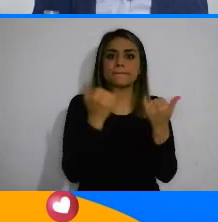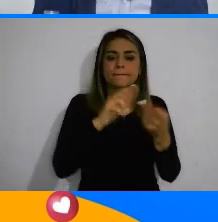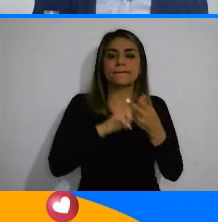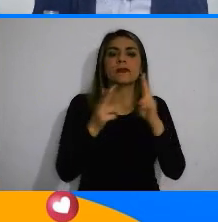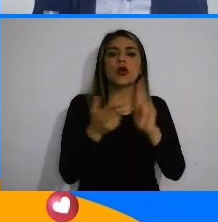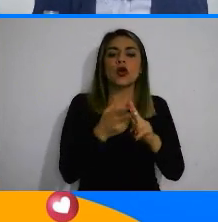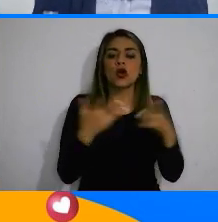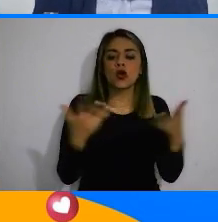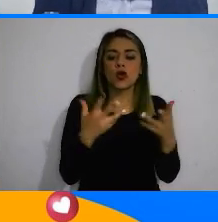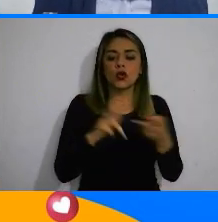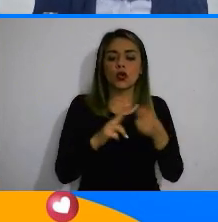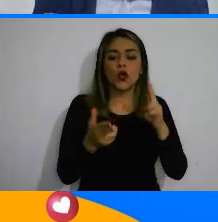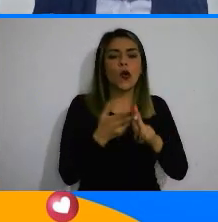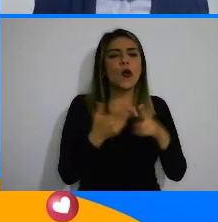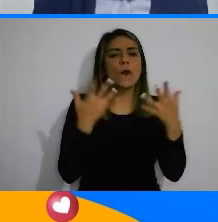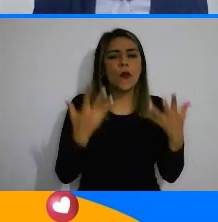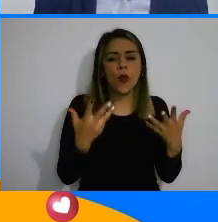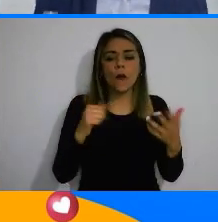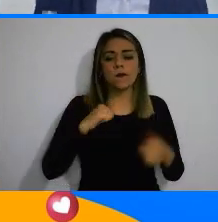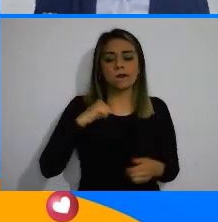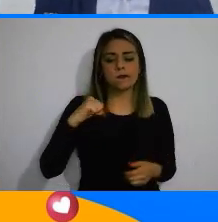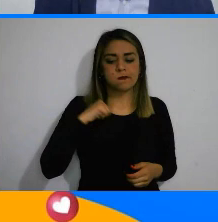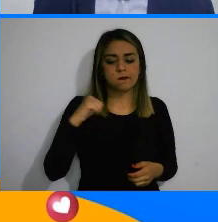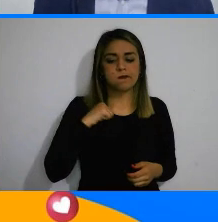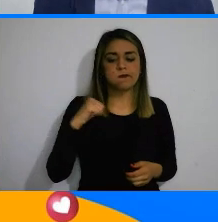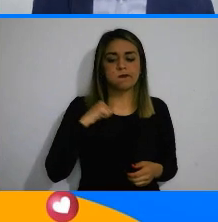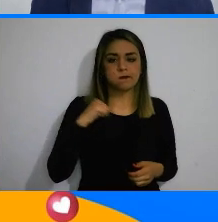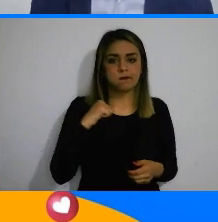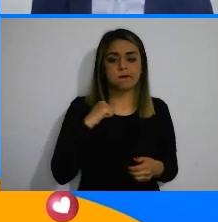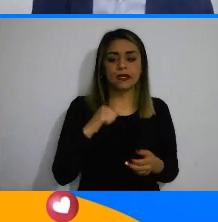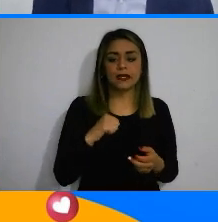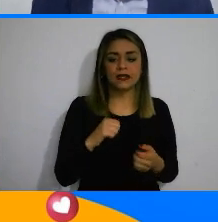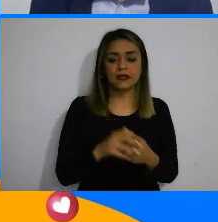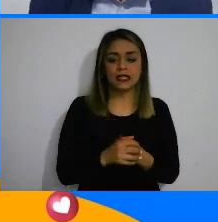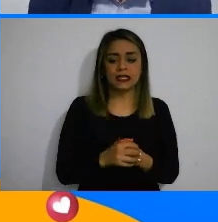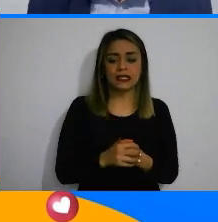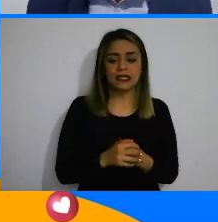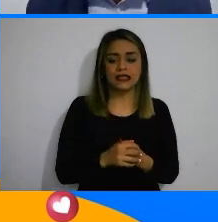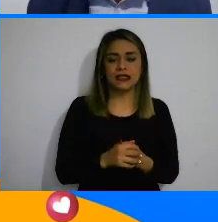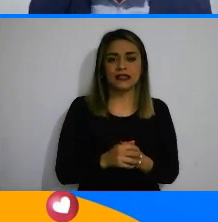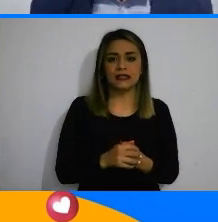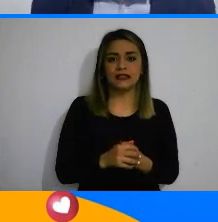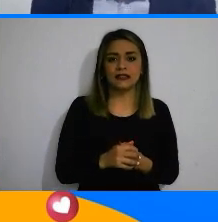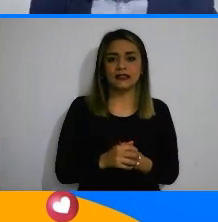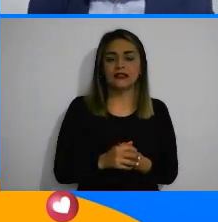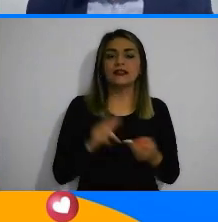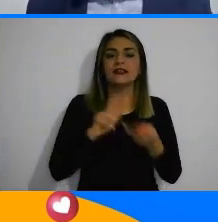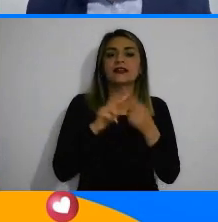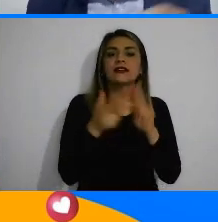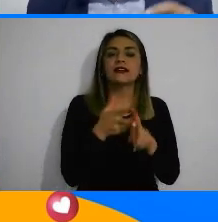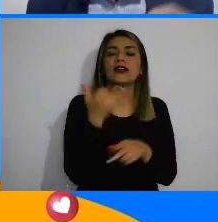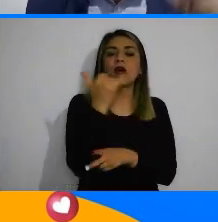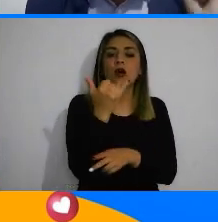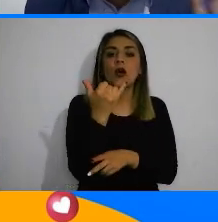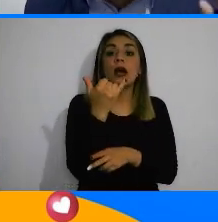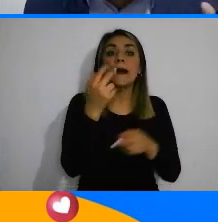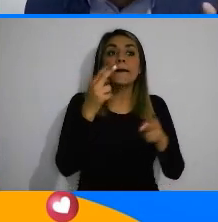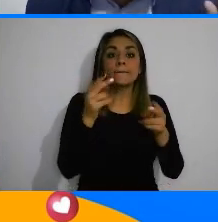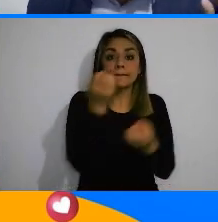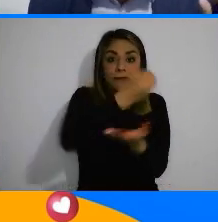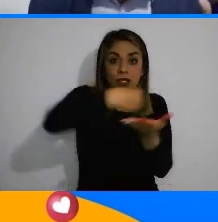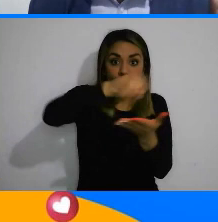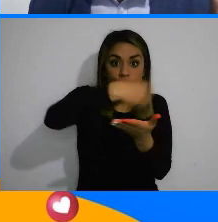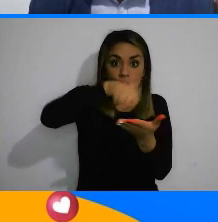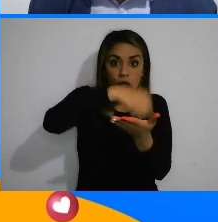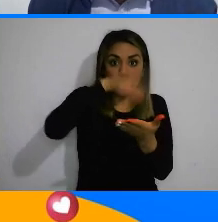cual, digámoslo así, ya tiene una membrana nuclear. Eso significa que ya tiene núcleo. Bueno, y desde la